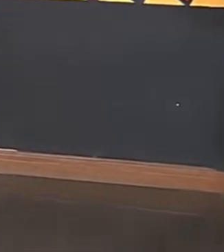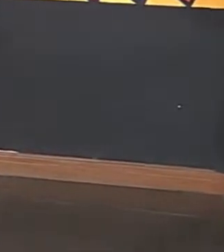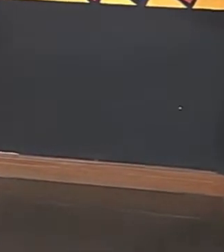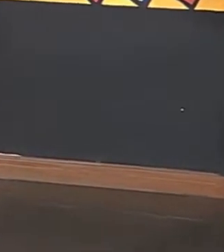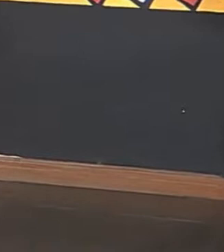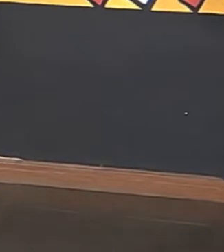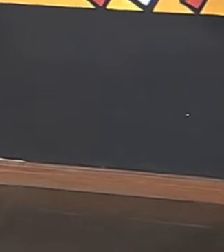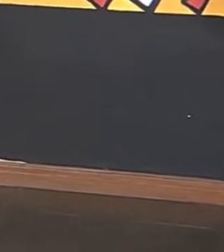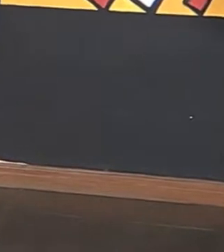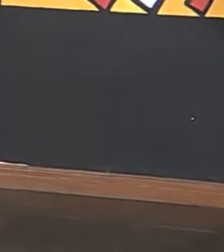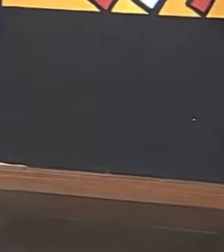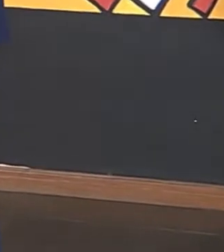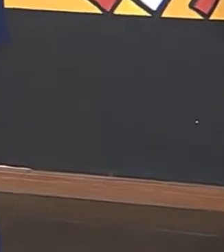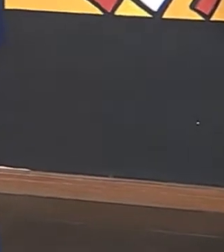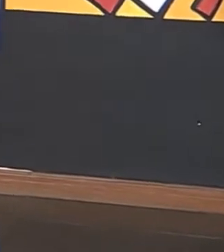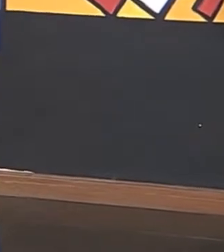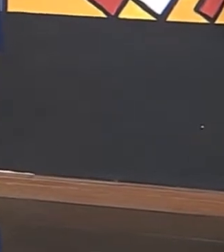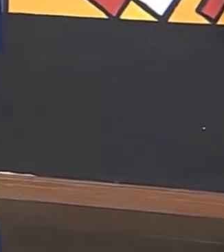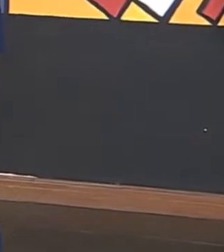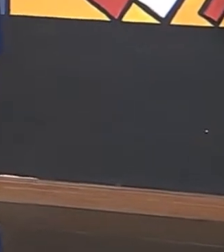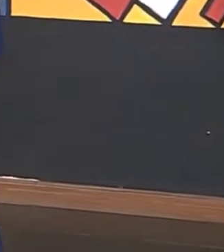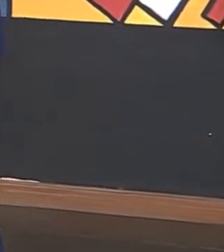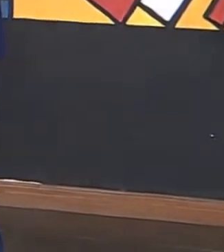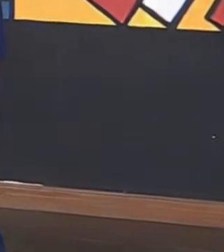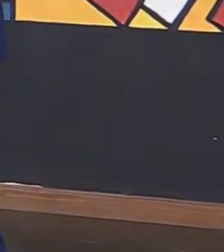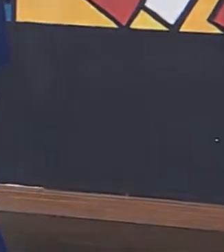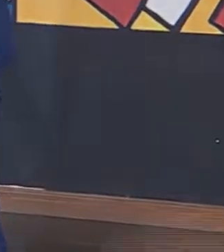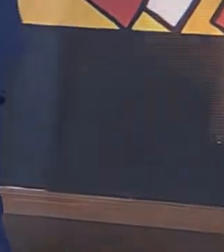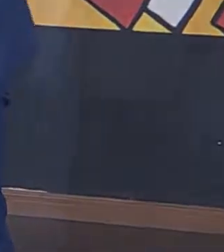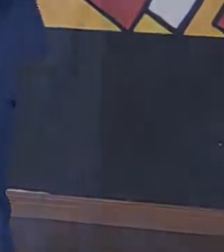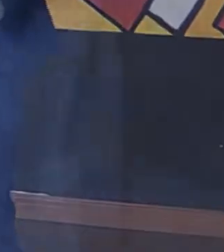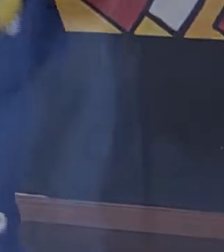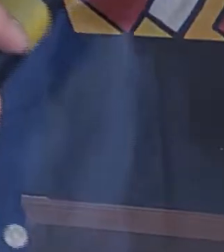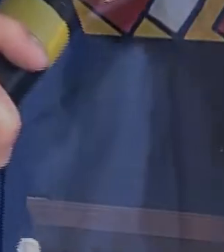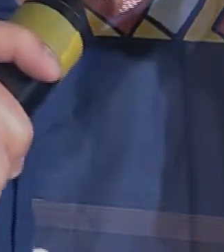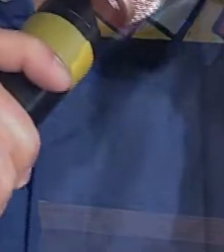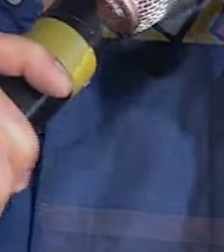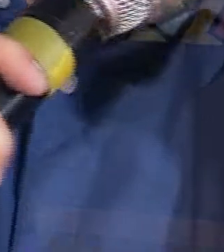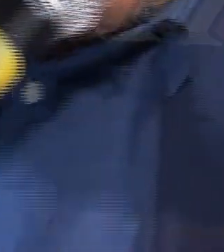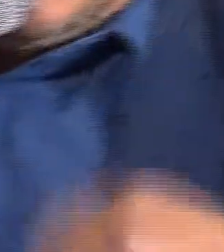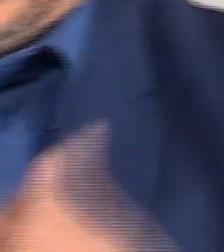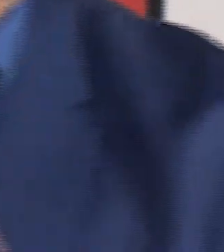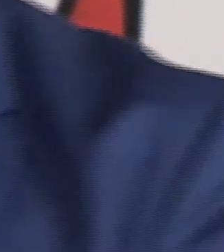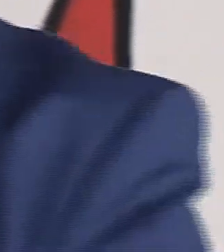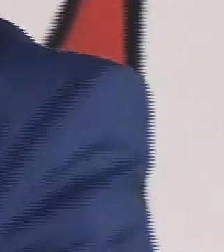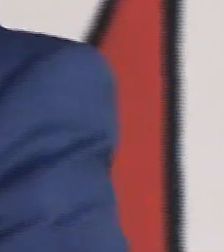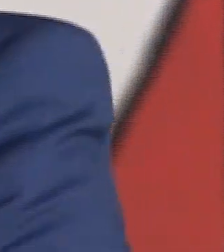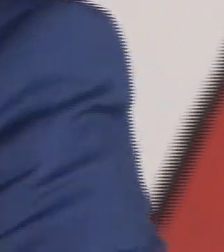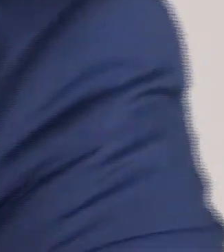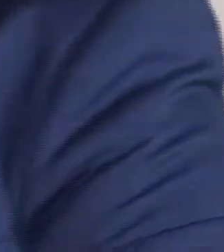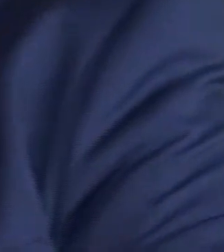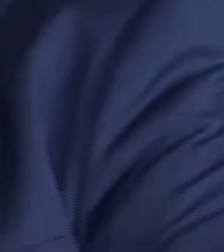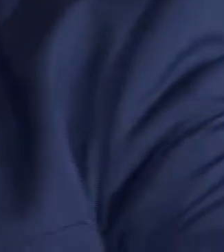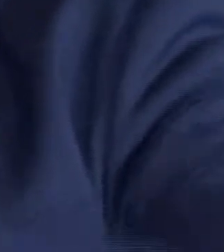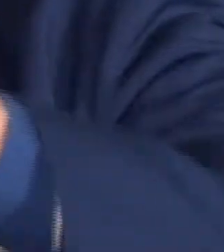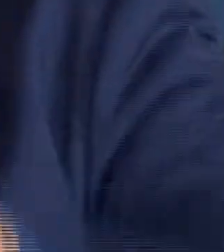Mezcla rara de penúltimo linchere de primer polizonte en un viaje a Venus. Medio pirón en la cabeza, las rayas de la camisa pintadas en la